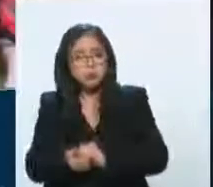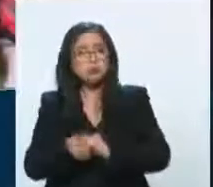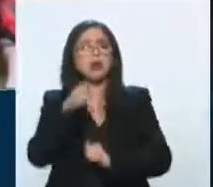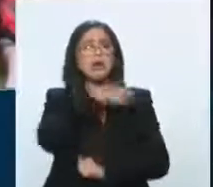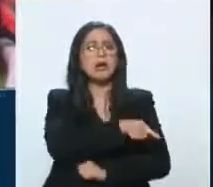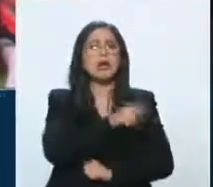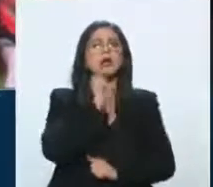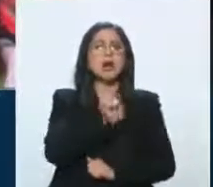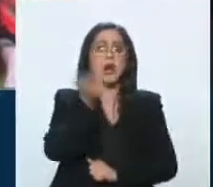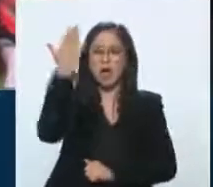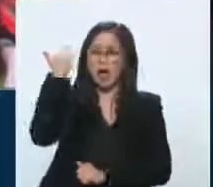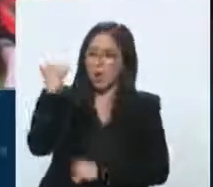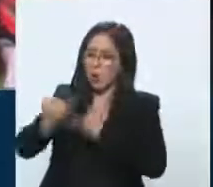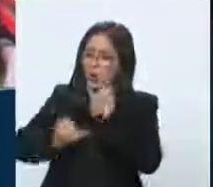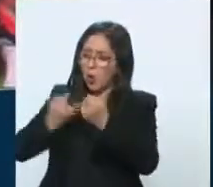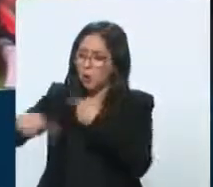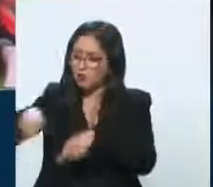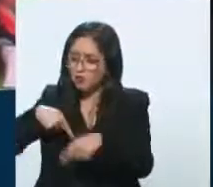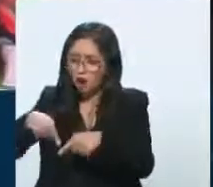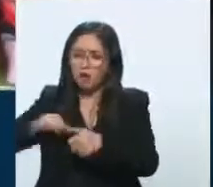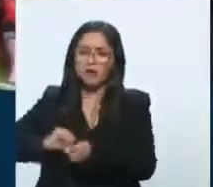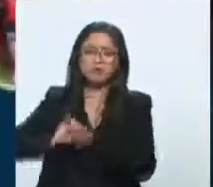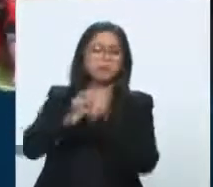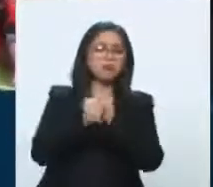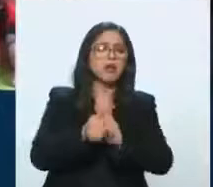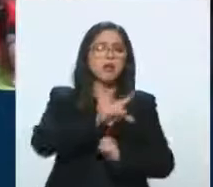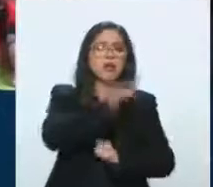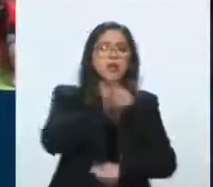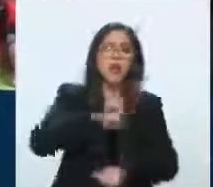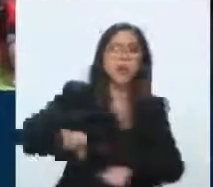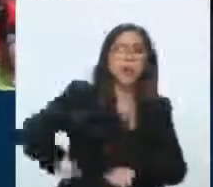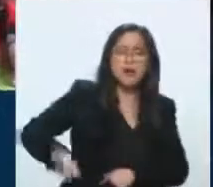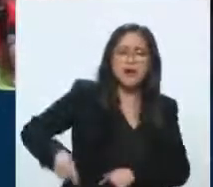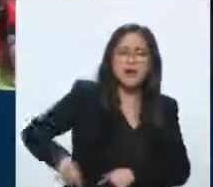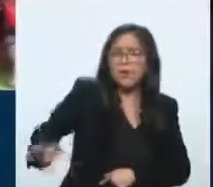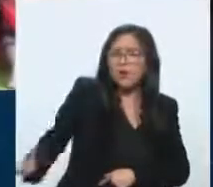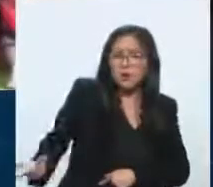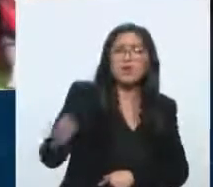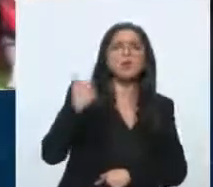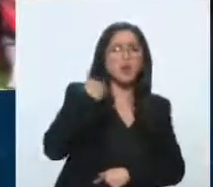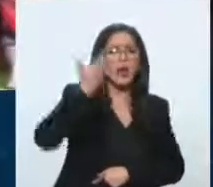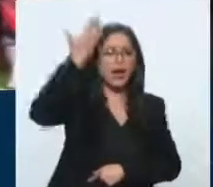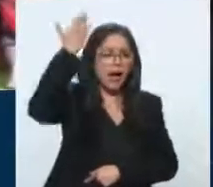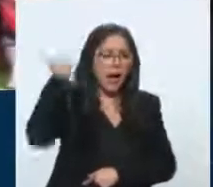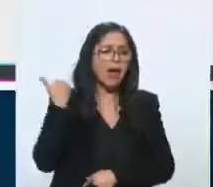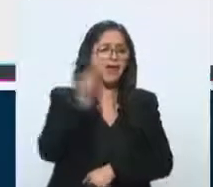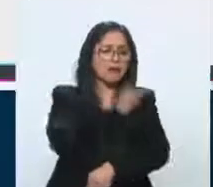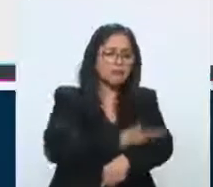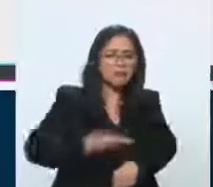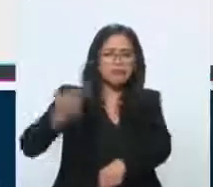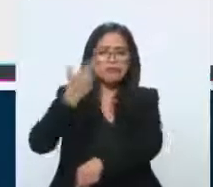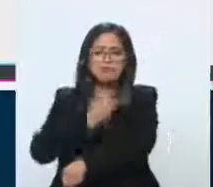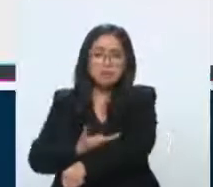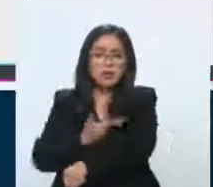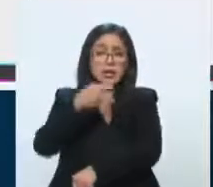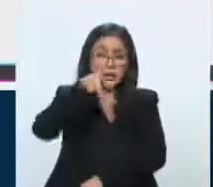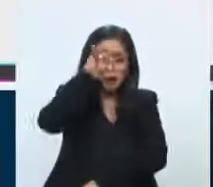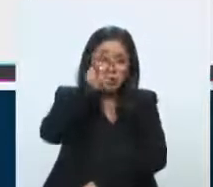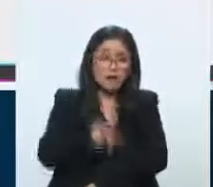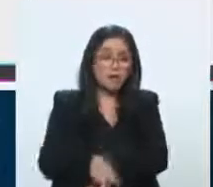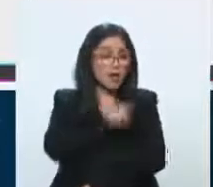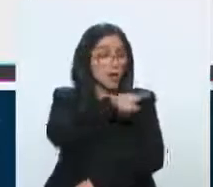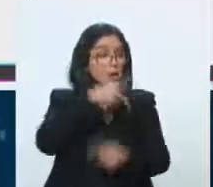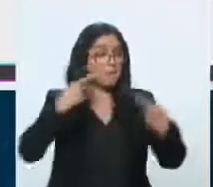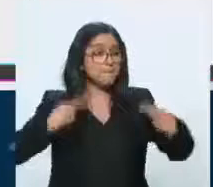pero creo que hubo varias campañas de por medio, en fin, ¿no? No es tan, no es una regla necesariamente que ser el